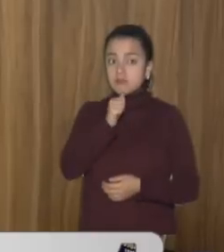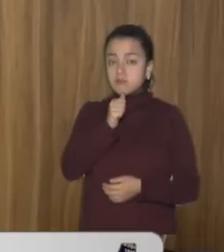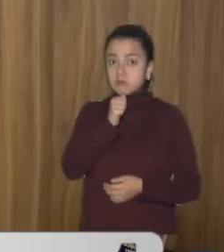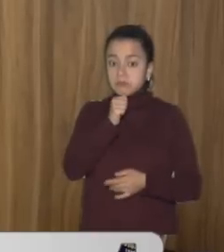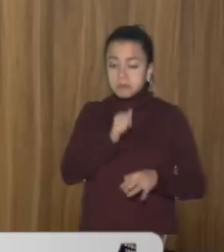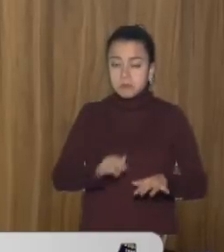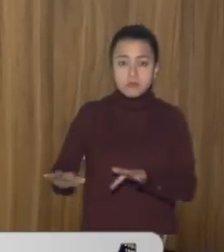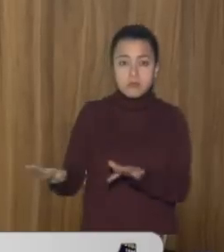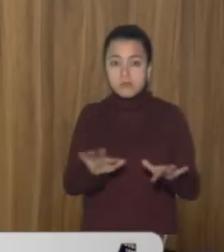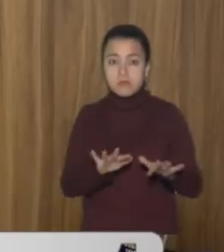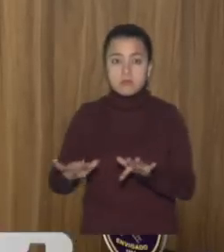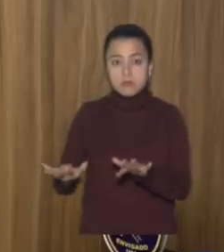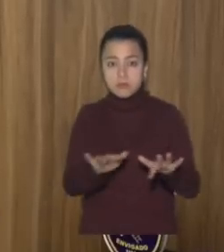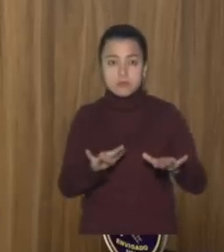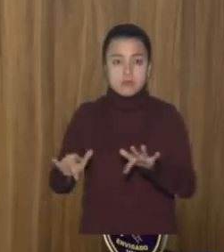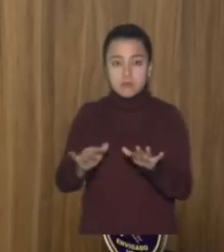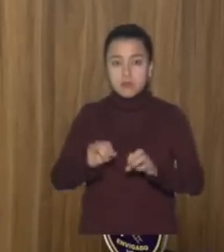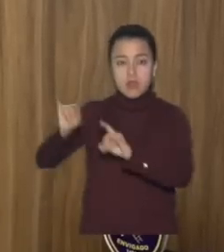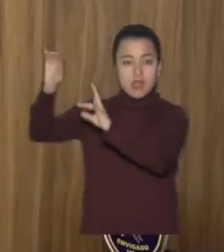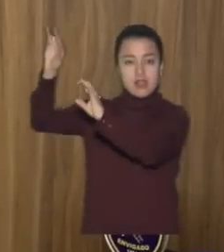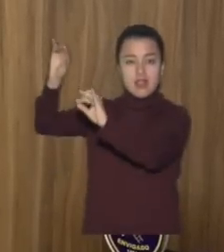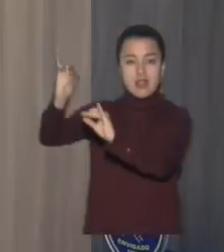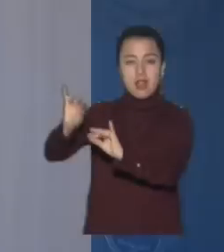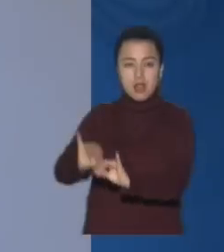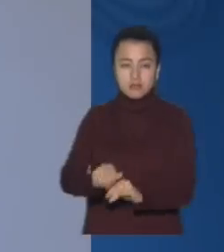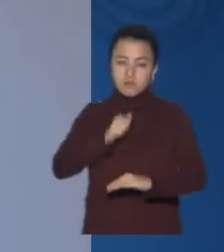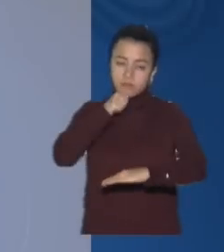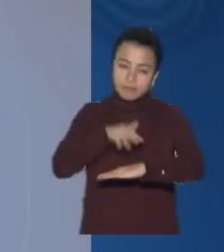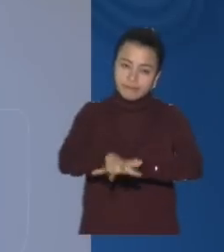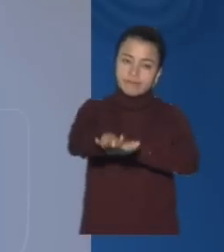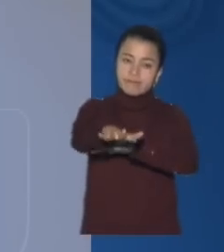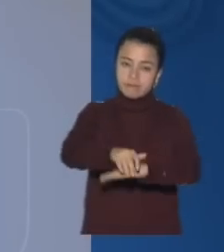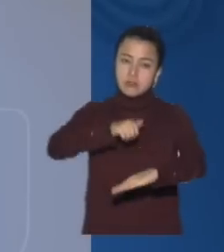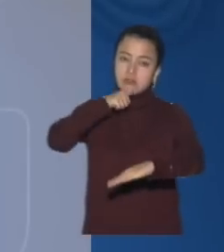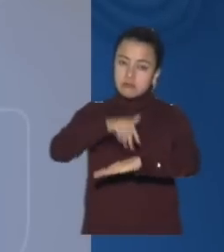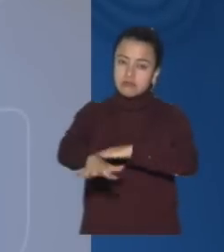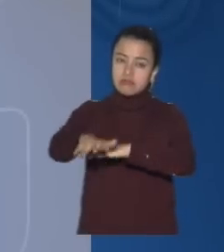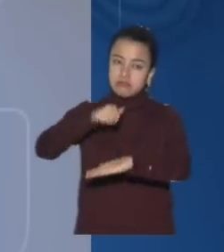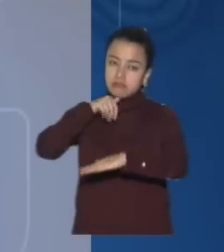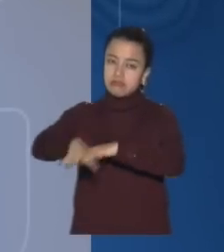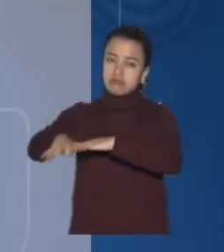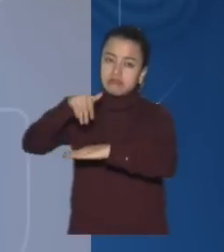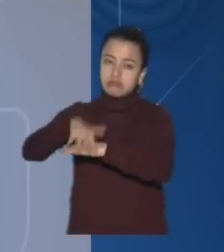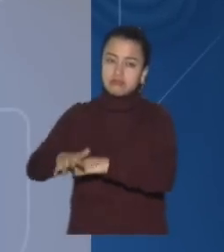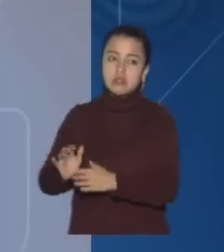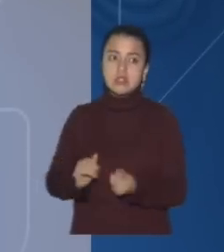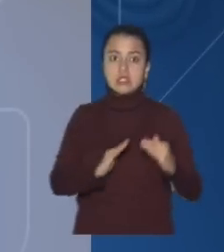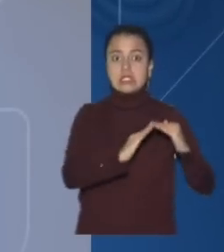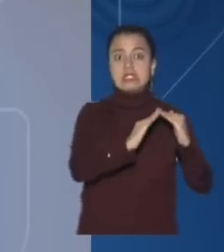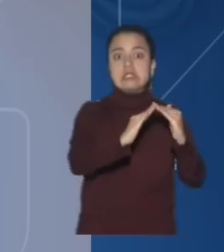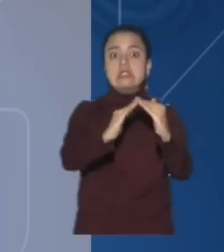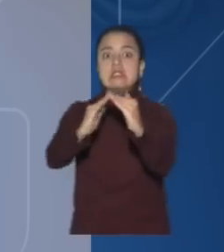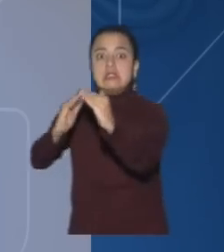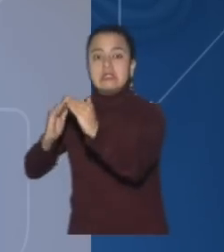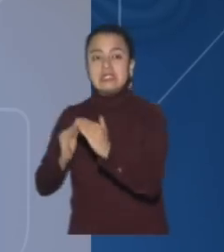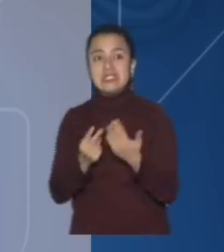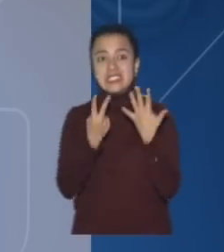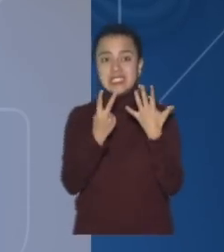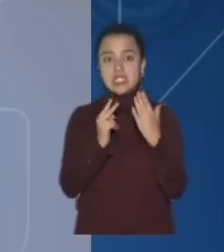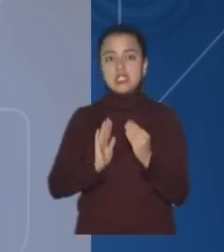un movimiento en masa con un comportamiento de flujo, el cual arrastra 7